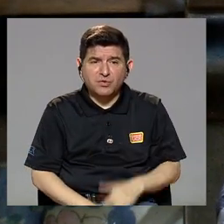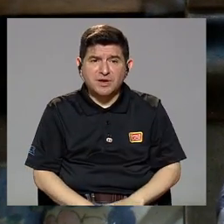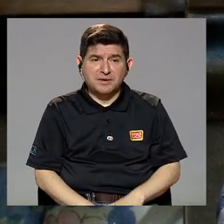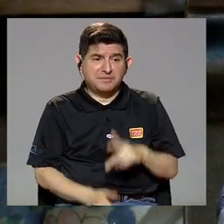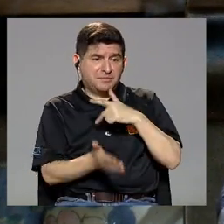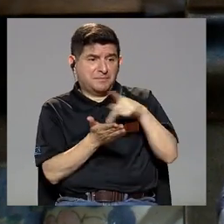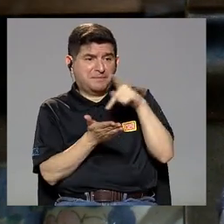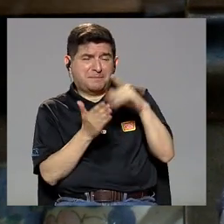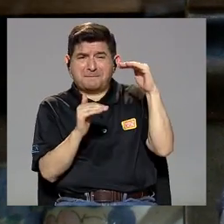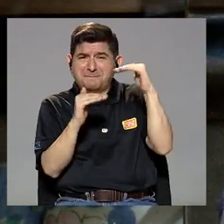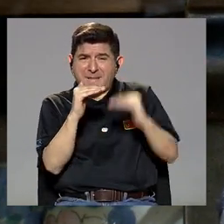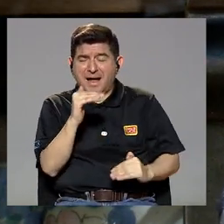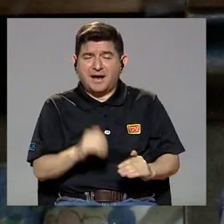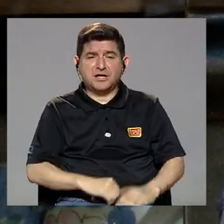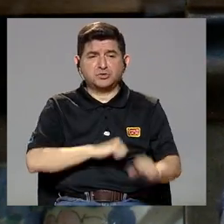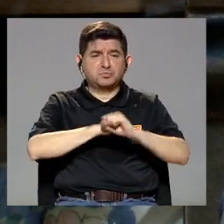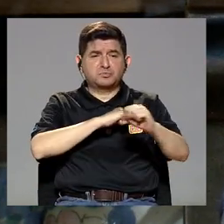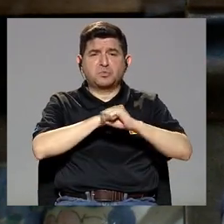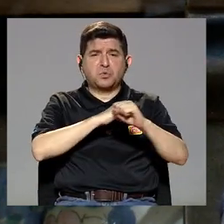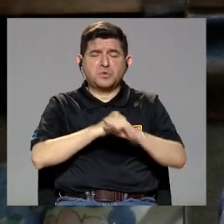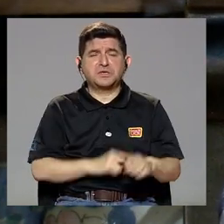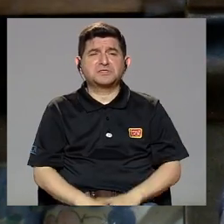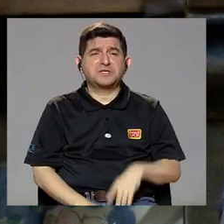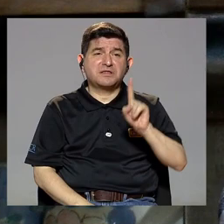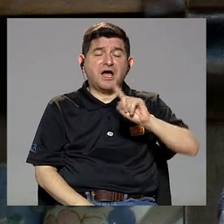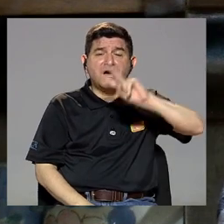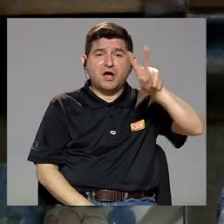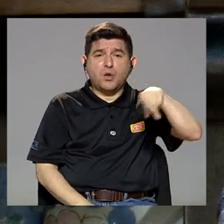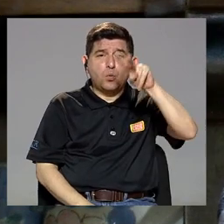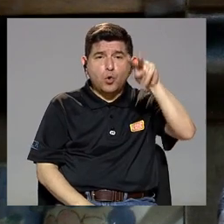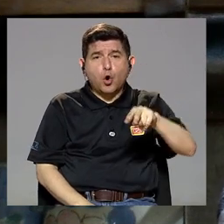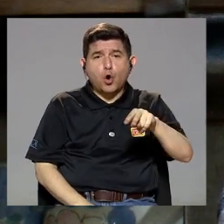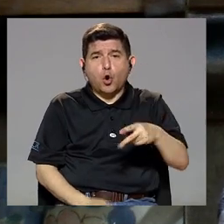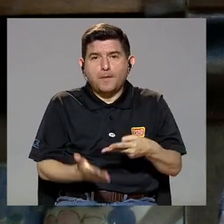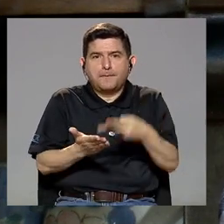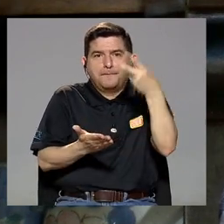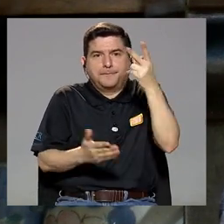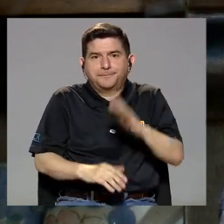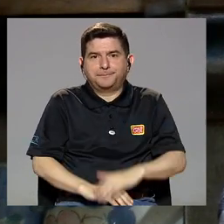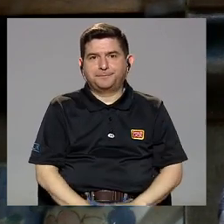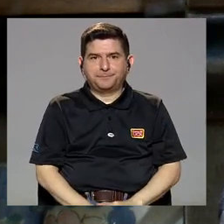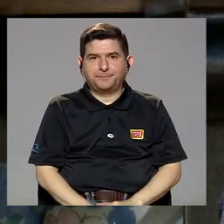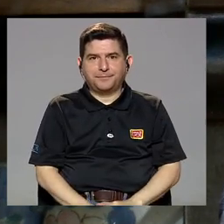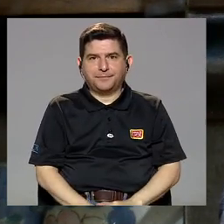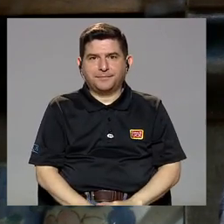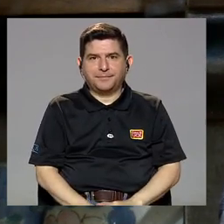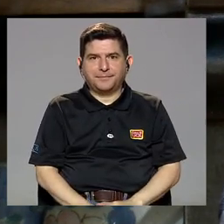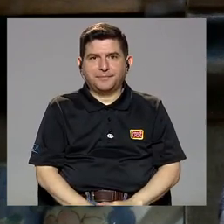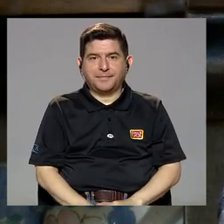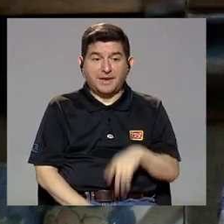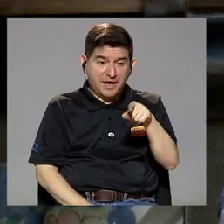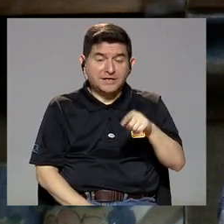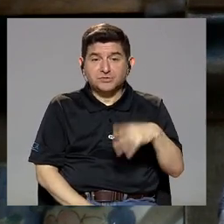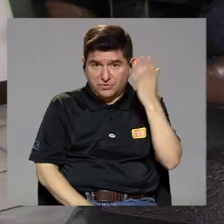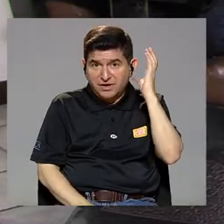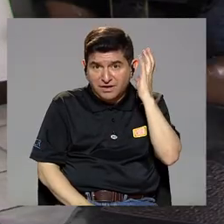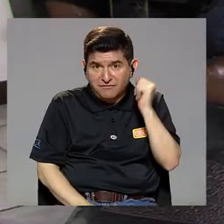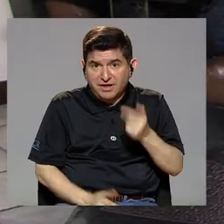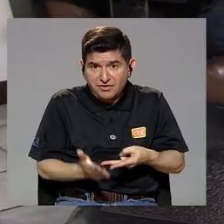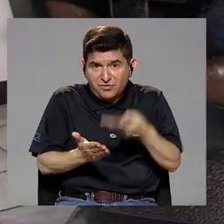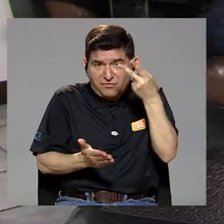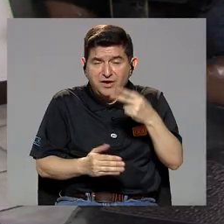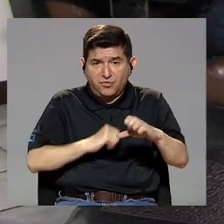era muy bajas un anuncio costaba un colon era lo que costaba una cuña en el radio y